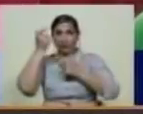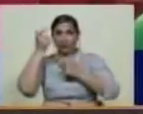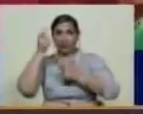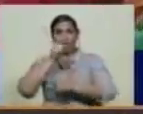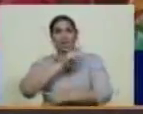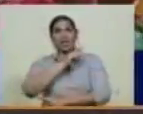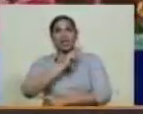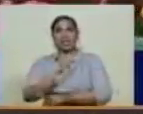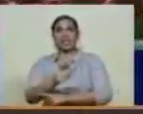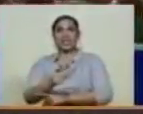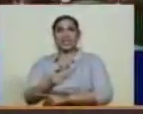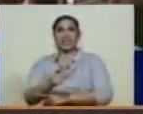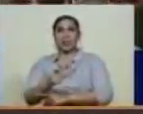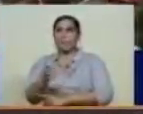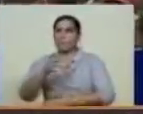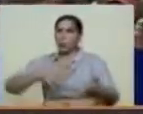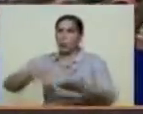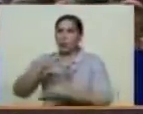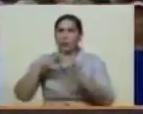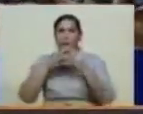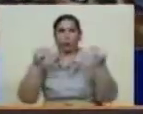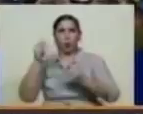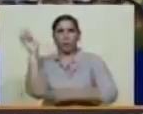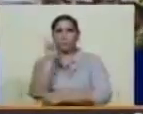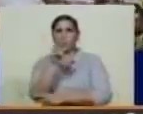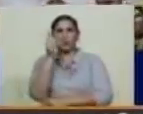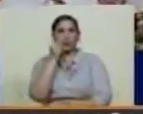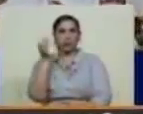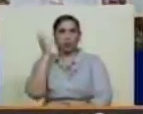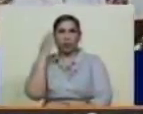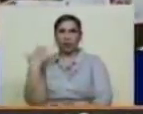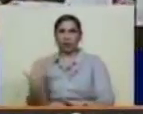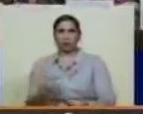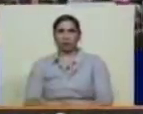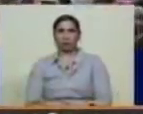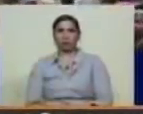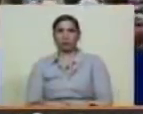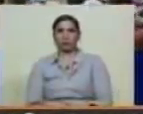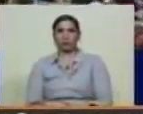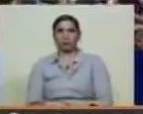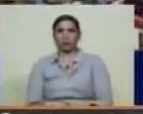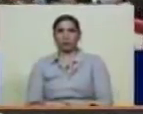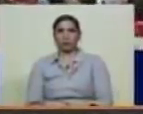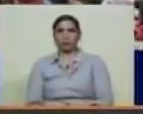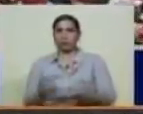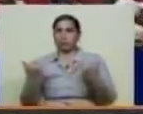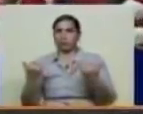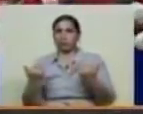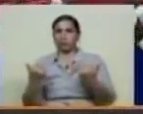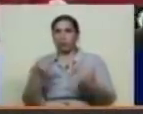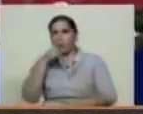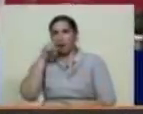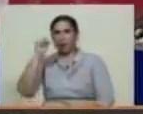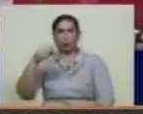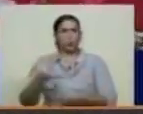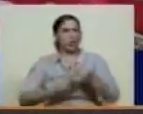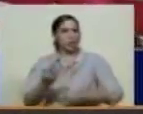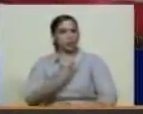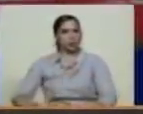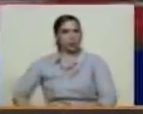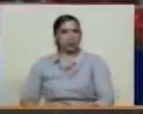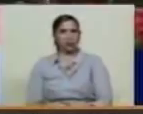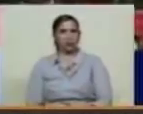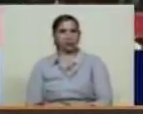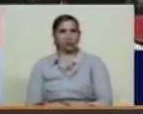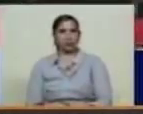que afectan a todos los venezolanos y las venezolanas. Y ellos los ven con las medicinas. Ahora, ¿qué ha hecho Nicolás Maduro como presidente? ¿Ha